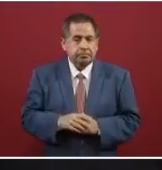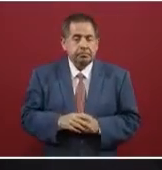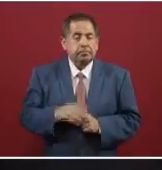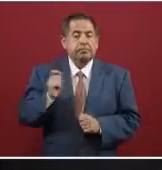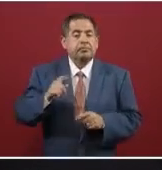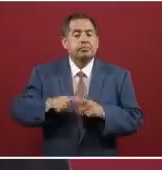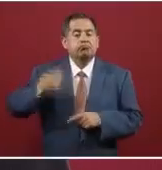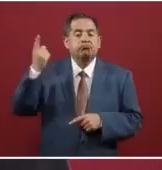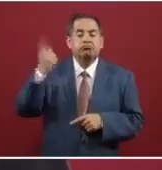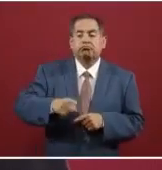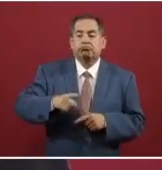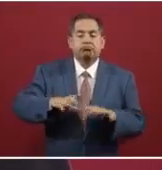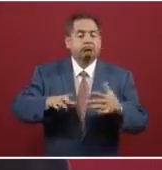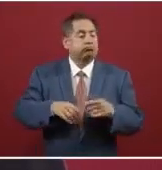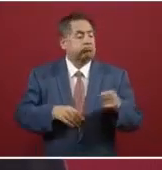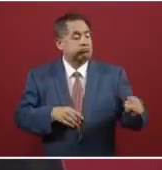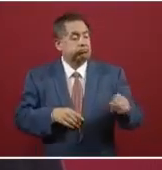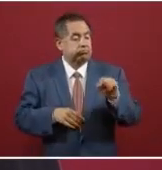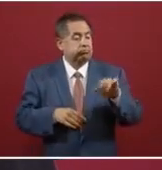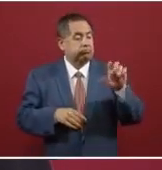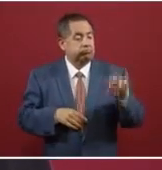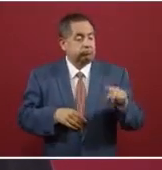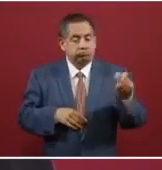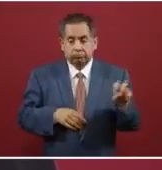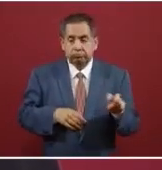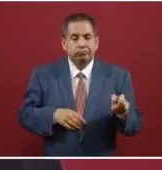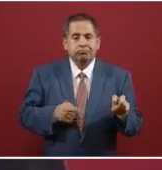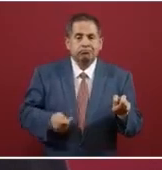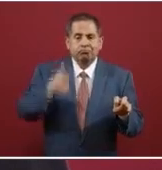el que mandaba en el Poder Judicial era el presidente.